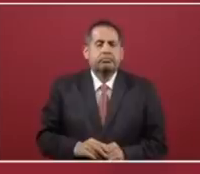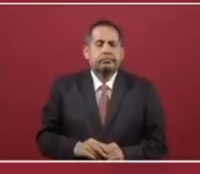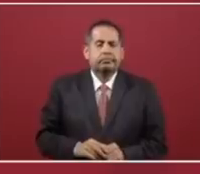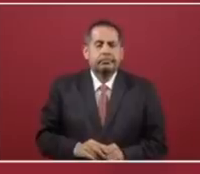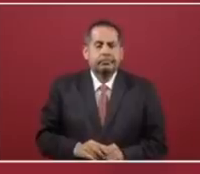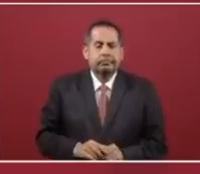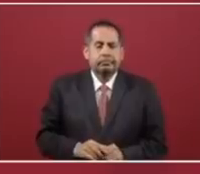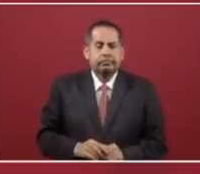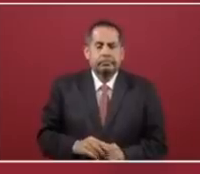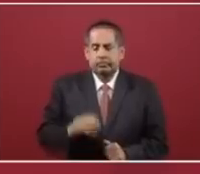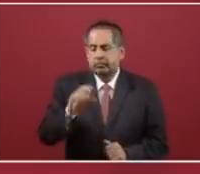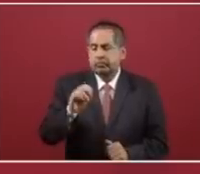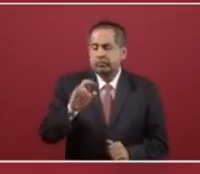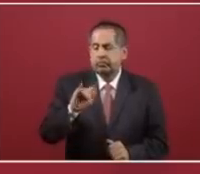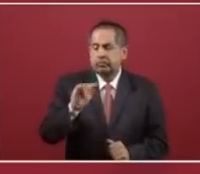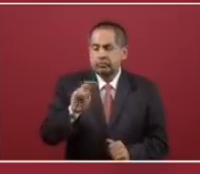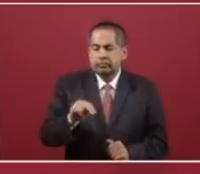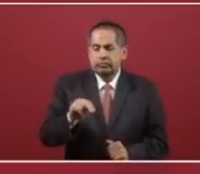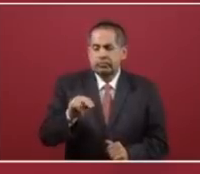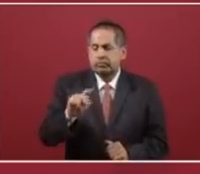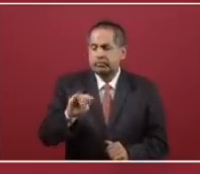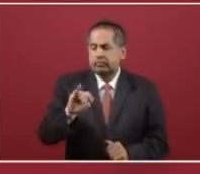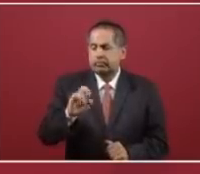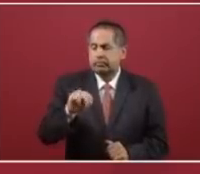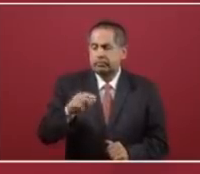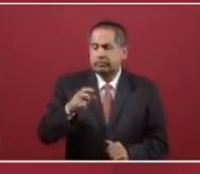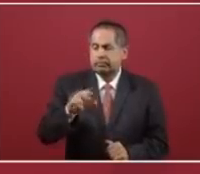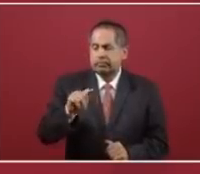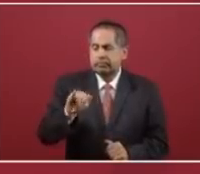ortiz pinchetti es el